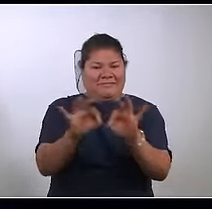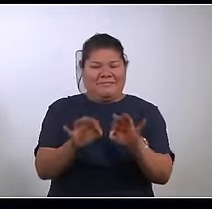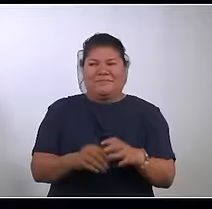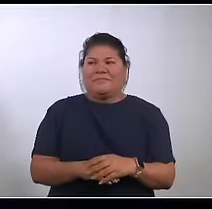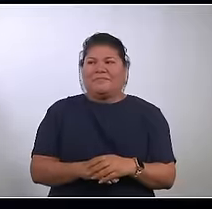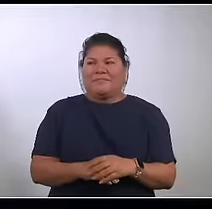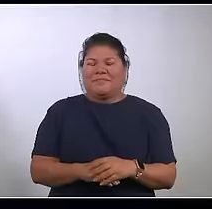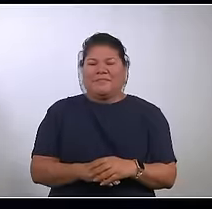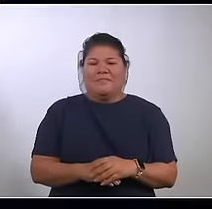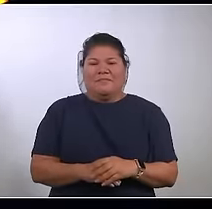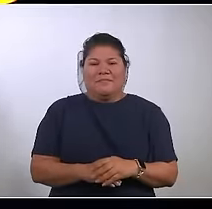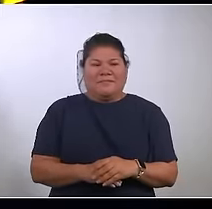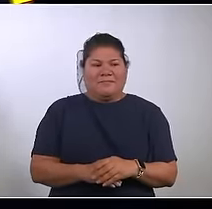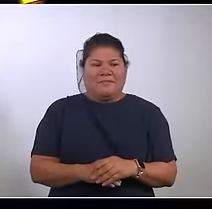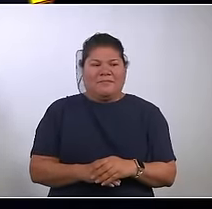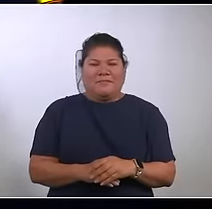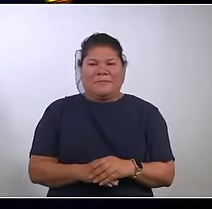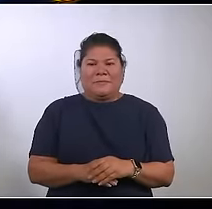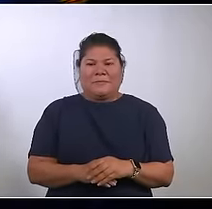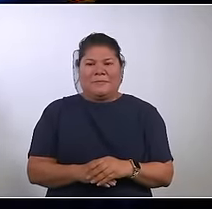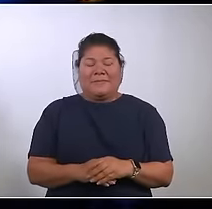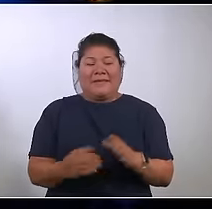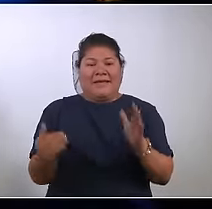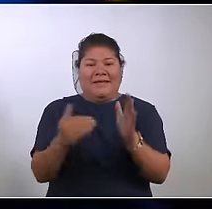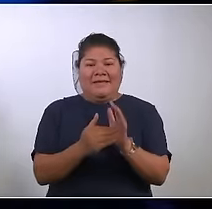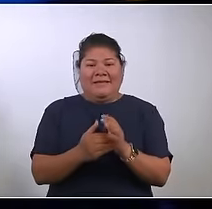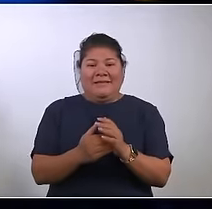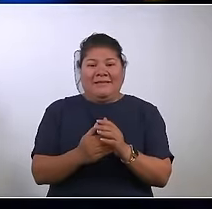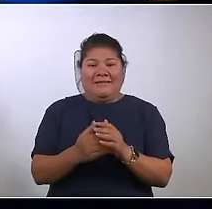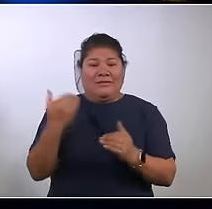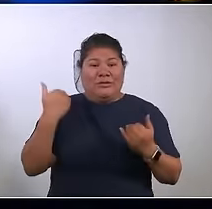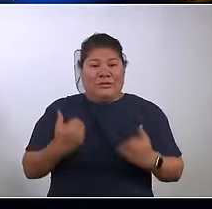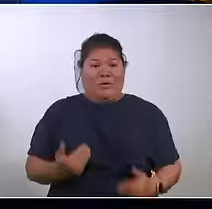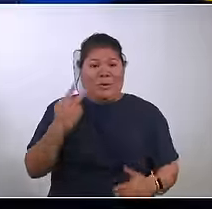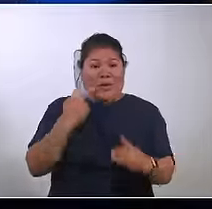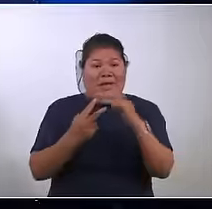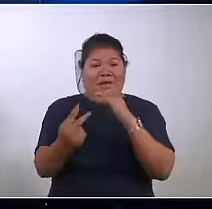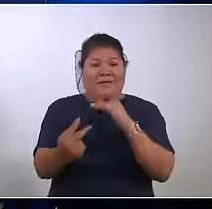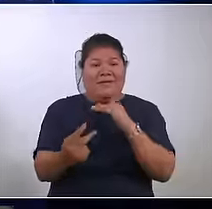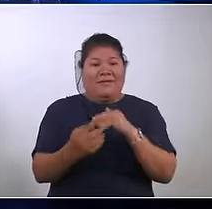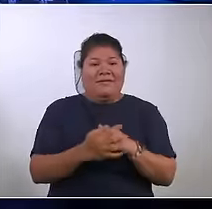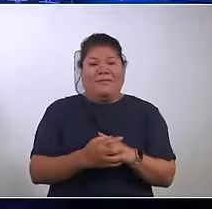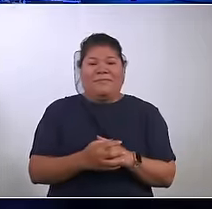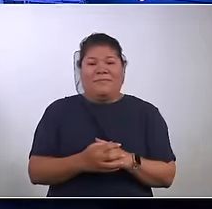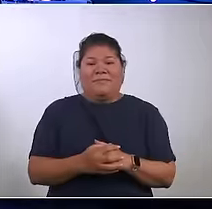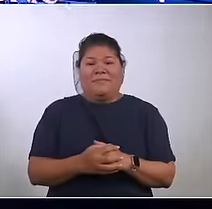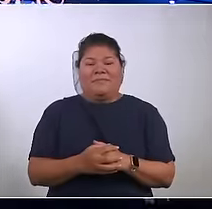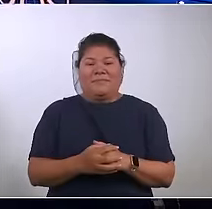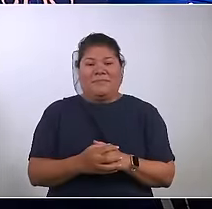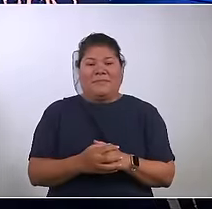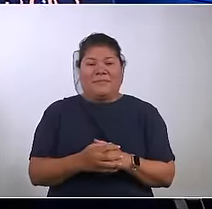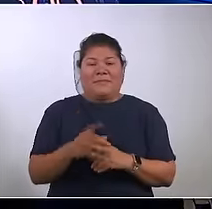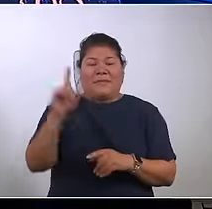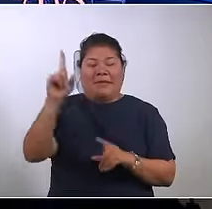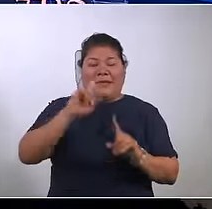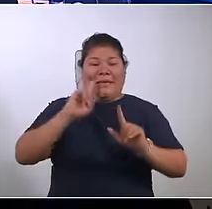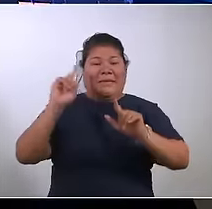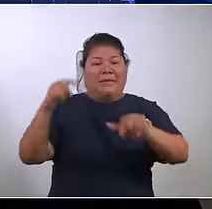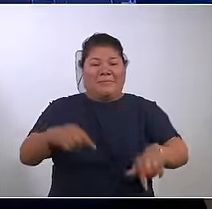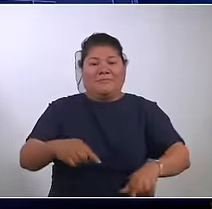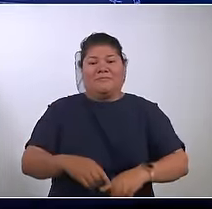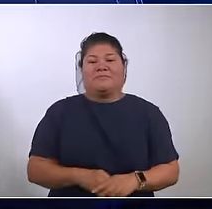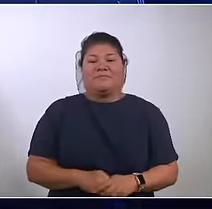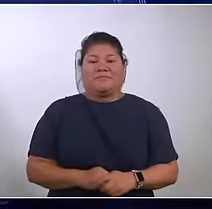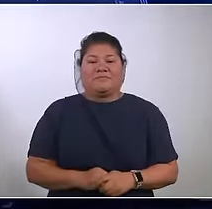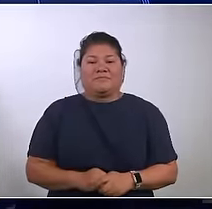clave. Again, una vez más. So I prophesied. Y profeticé. As he commanded. Como me